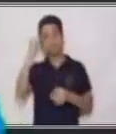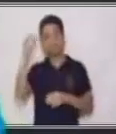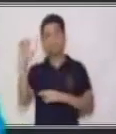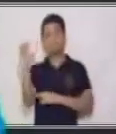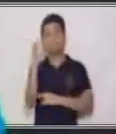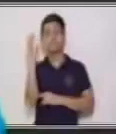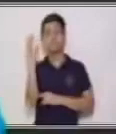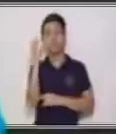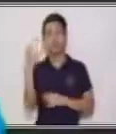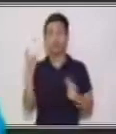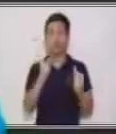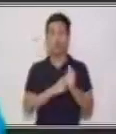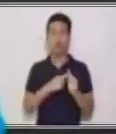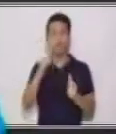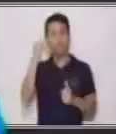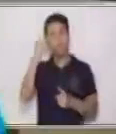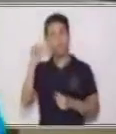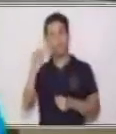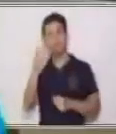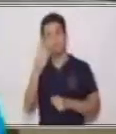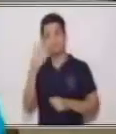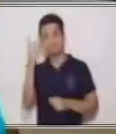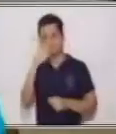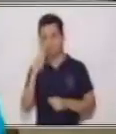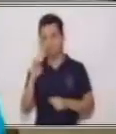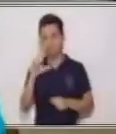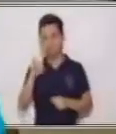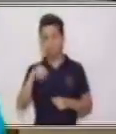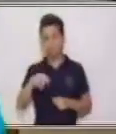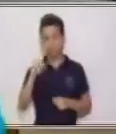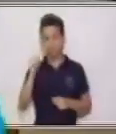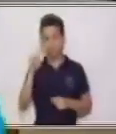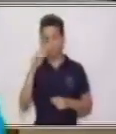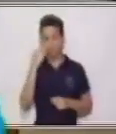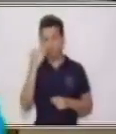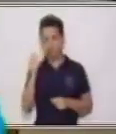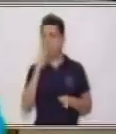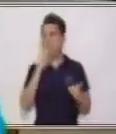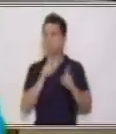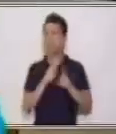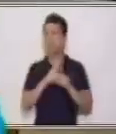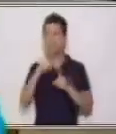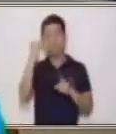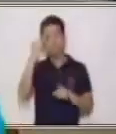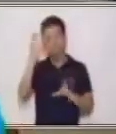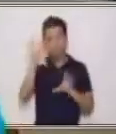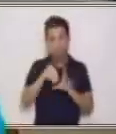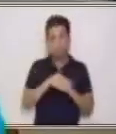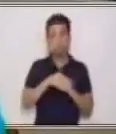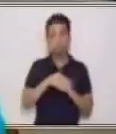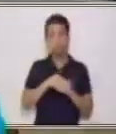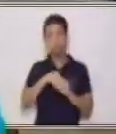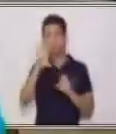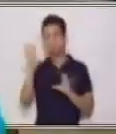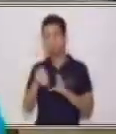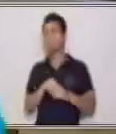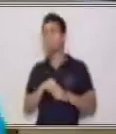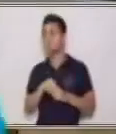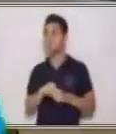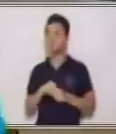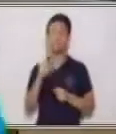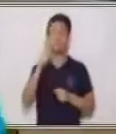principal con una idea secundaria o también con las ideas complementarias. Recuérdate que son aquellas que te ayudan no a